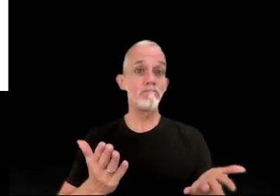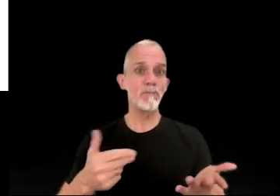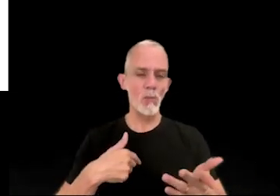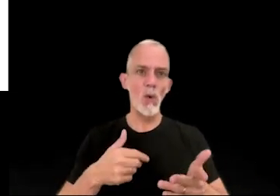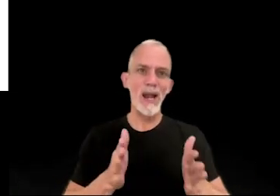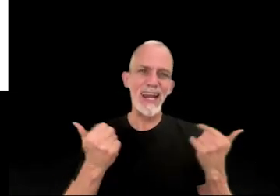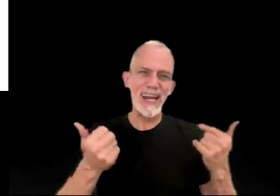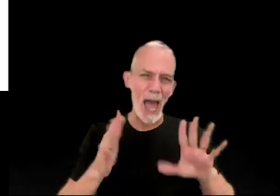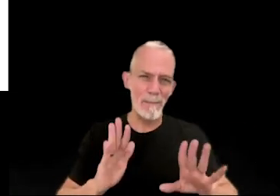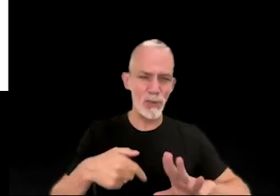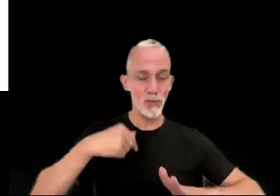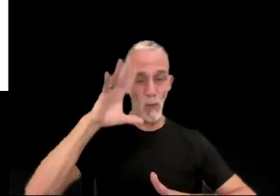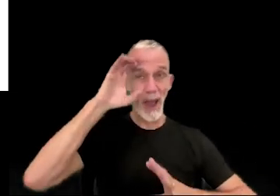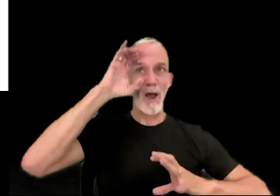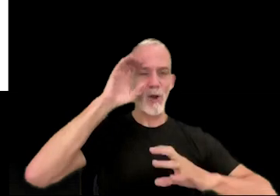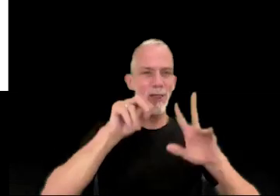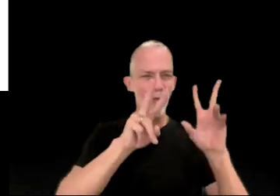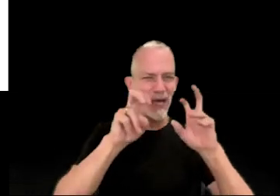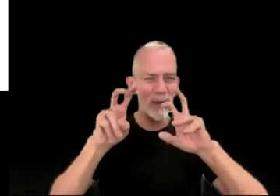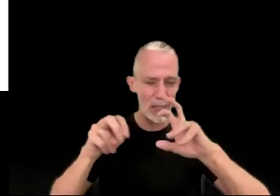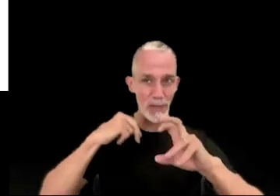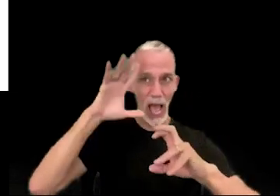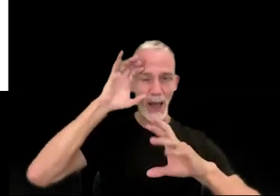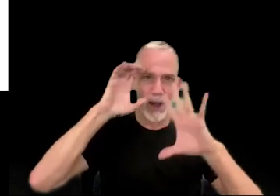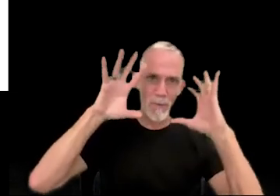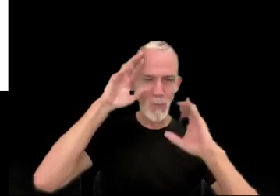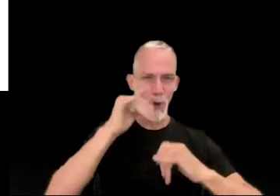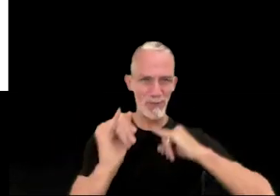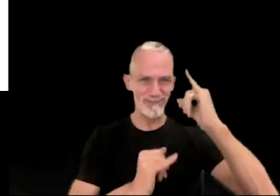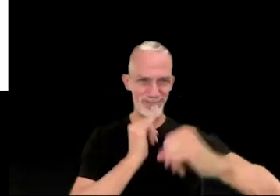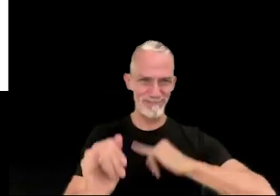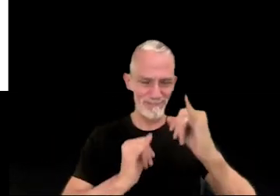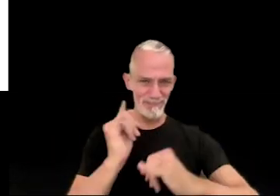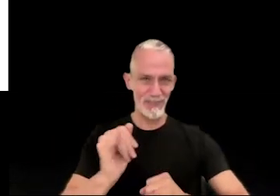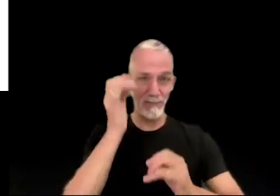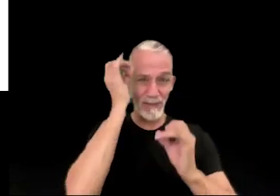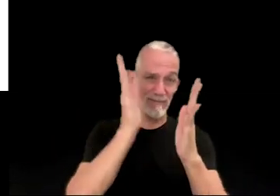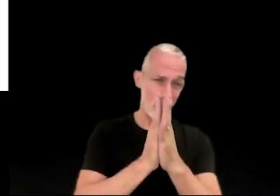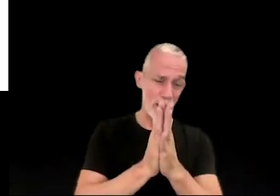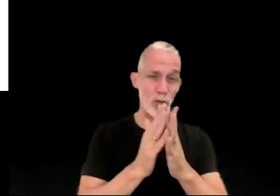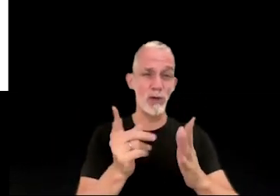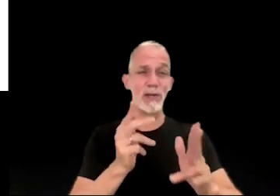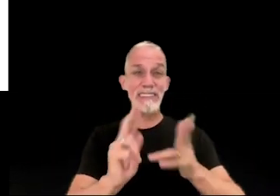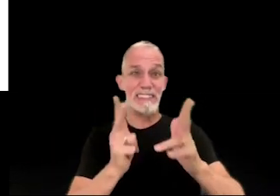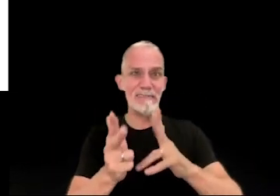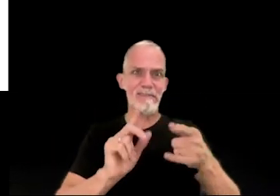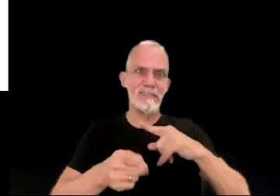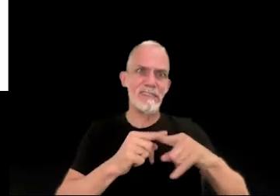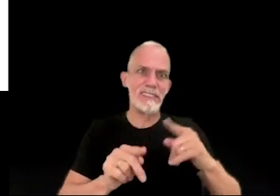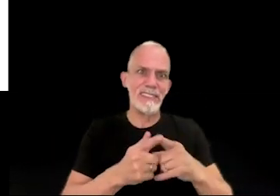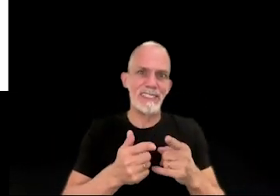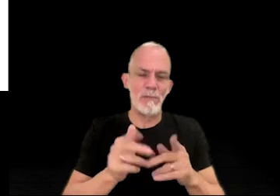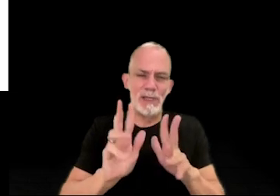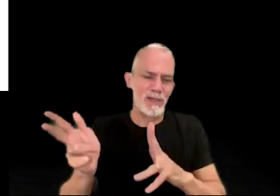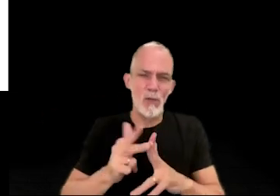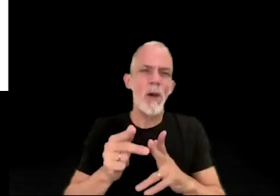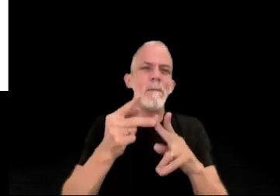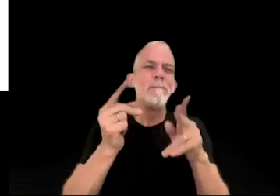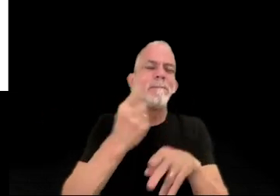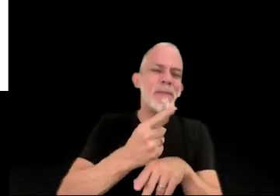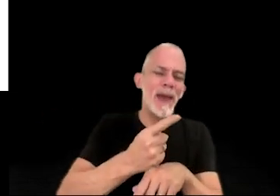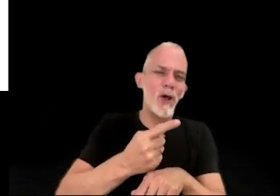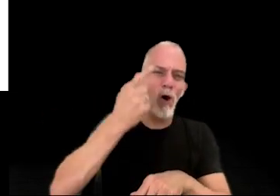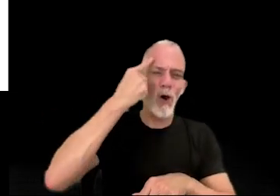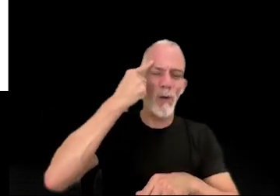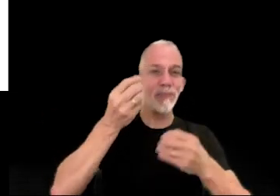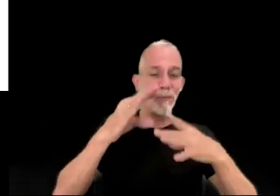voy a ir acordando de algunos temas. Le pido disculpas a los chicos que están haciendo la interpretación porque al principio